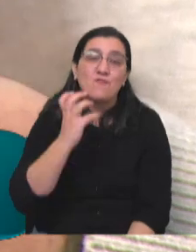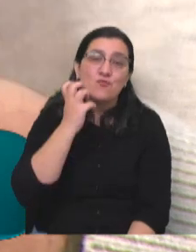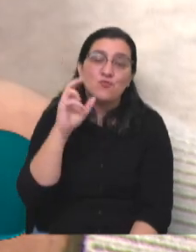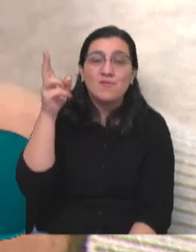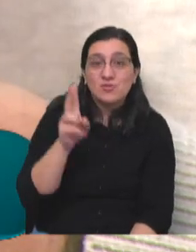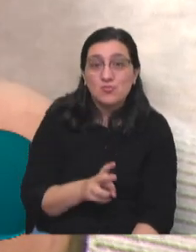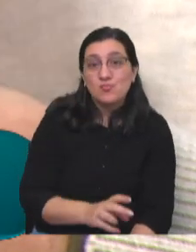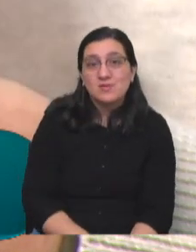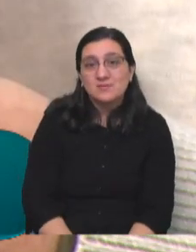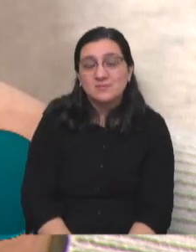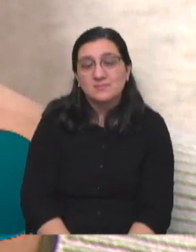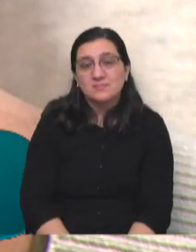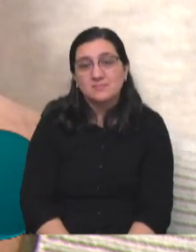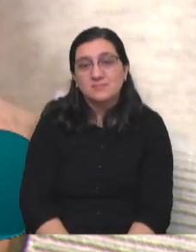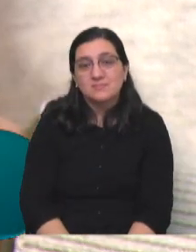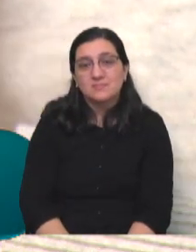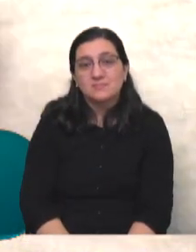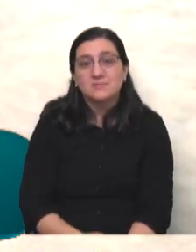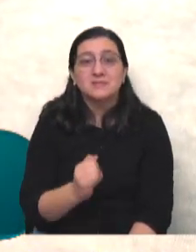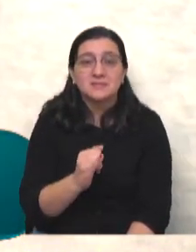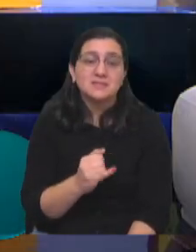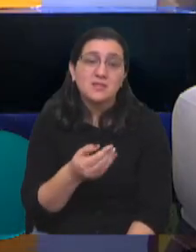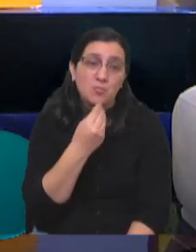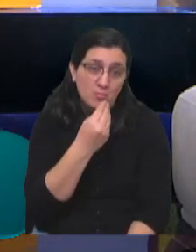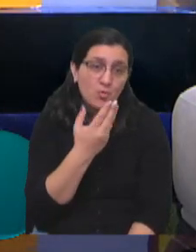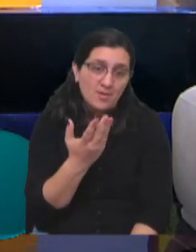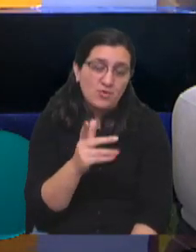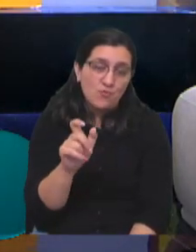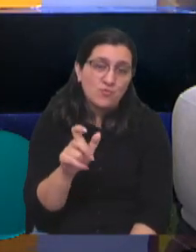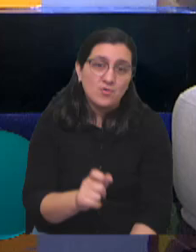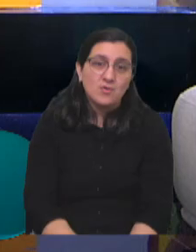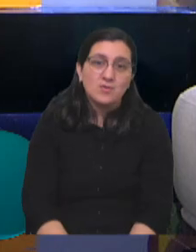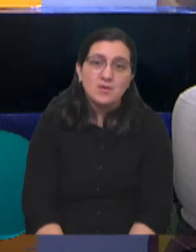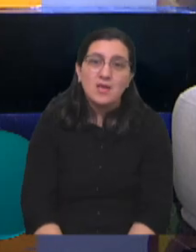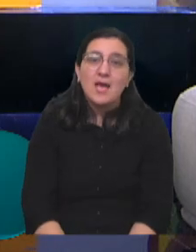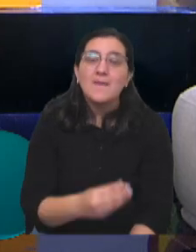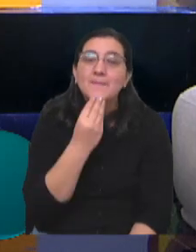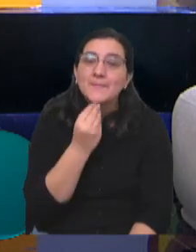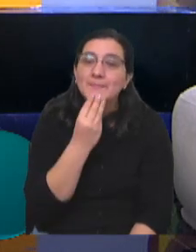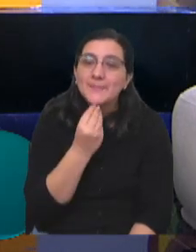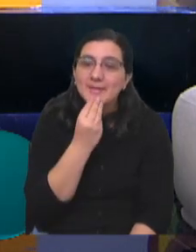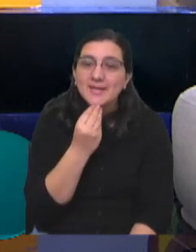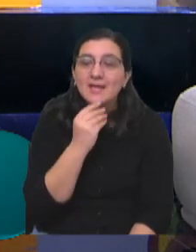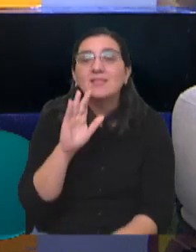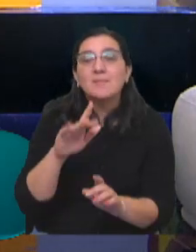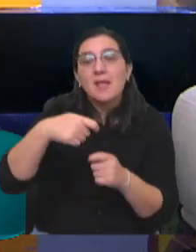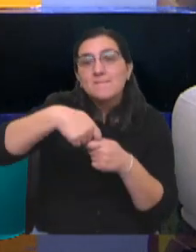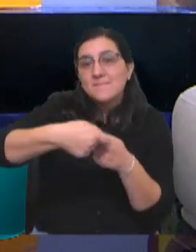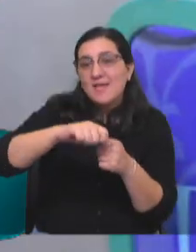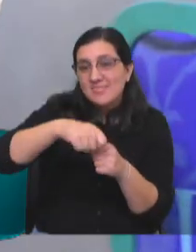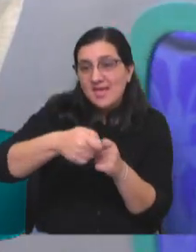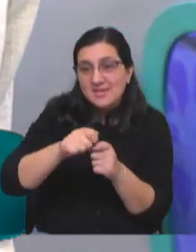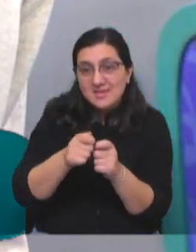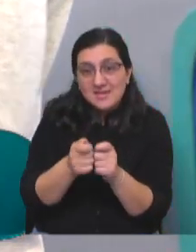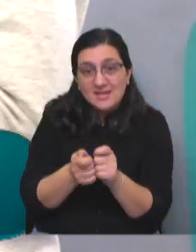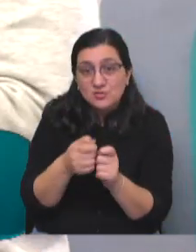se imaginan que no vamos a desperdiciar nada. Por supuesto. Las peras, vieron que allá tenemos unas mandarinas con flores. Ya las mostré